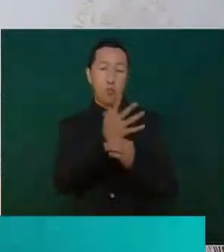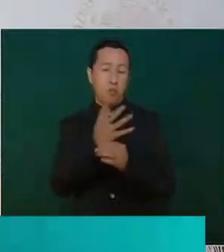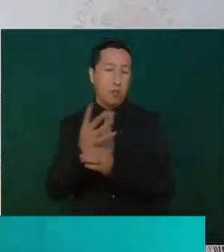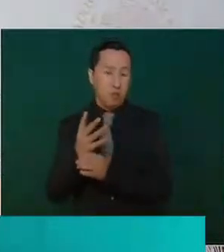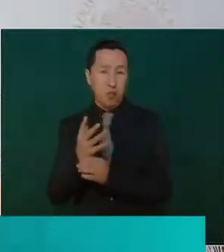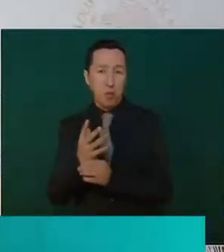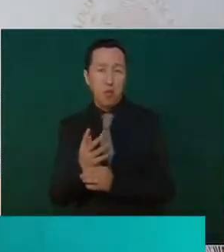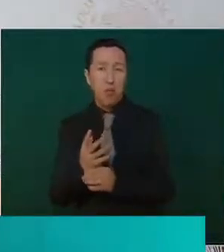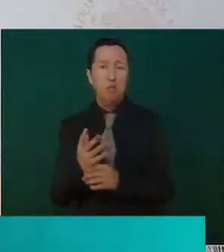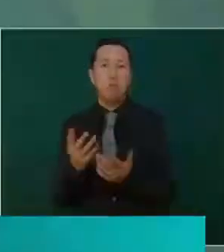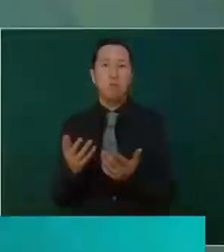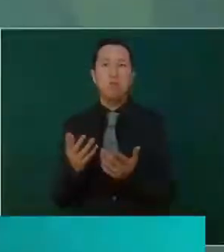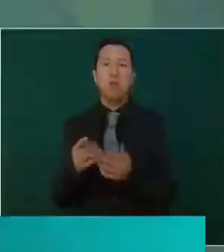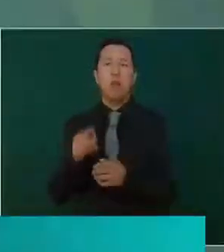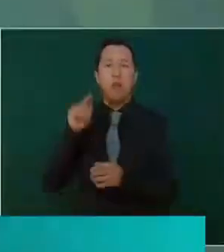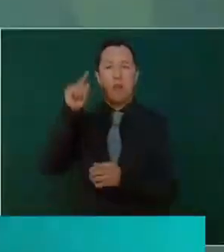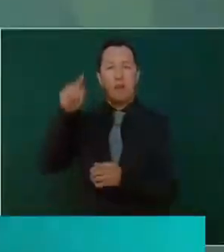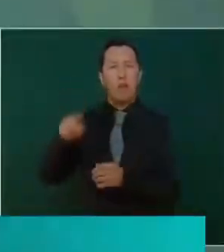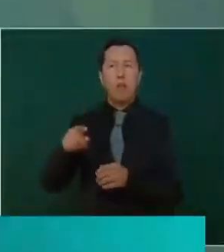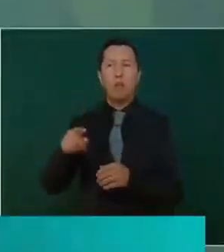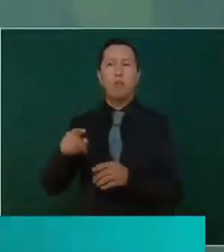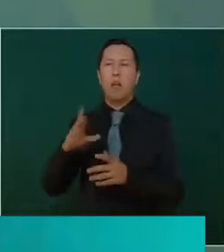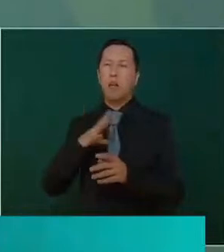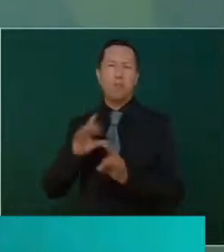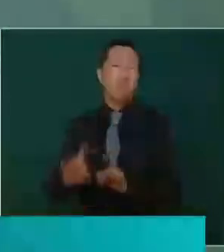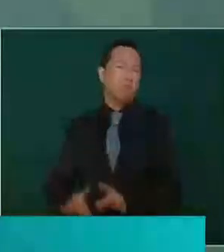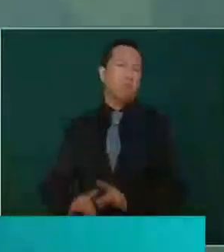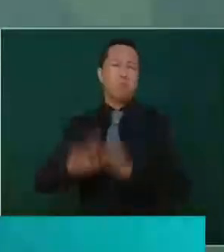pero pensando que el que dio el golpe de Estado